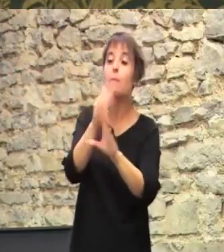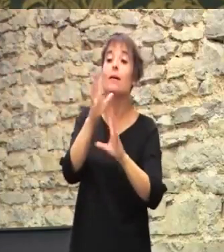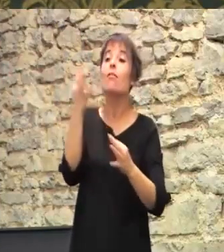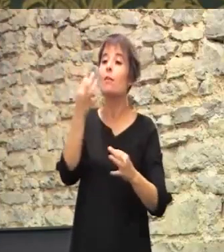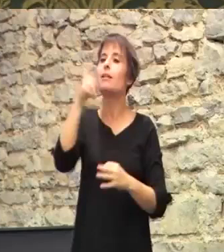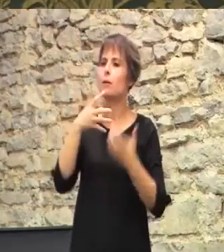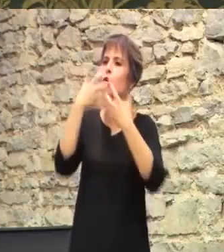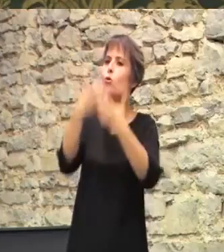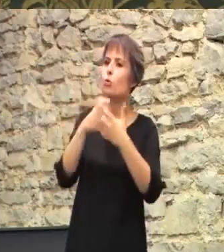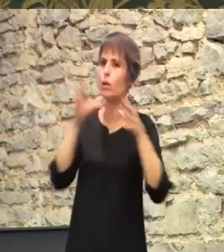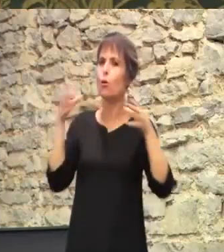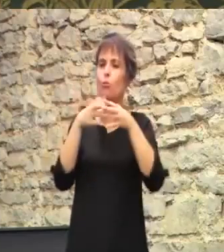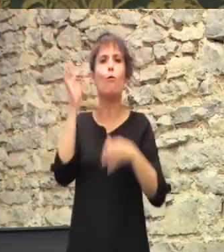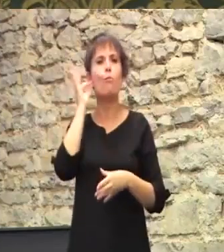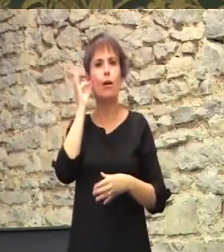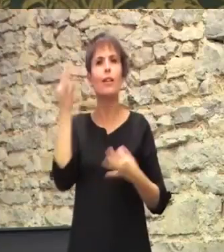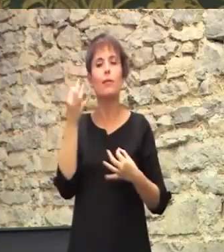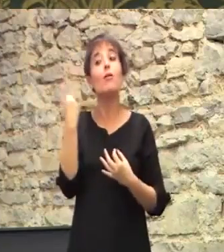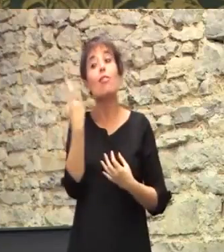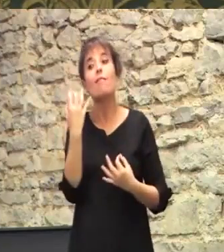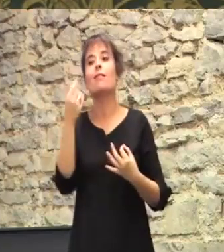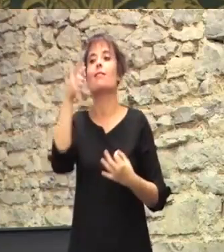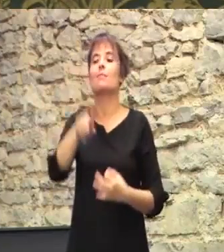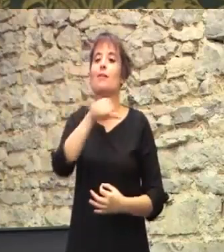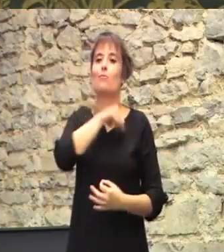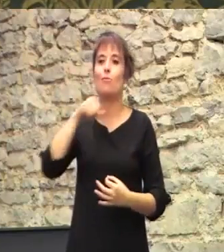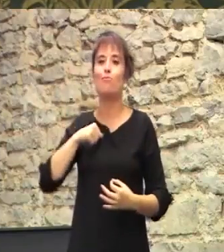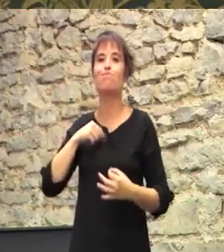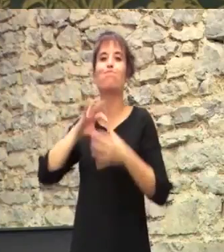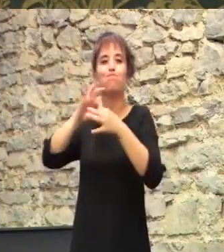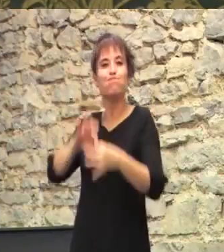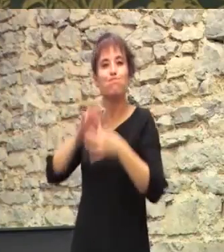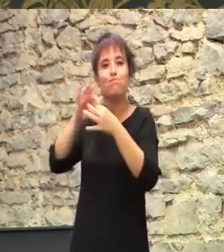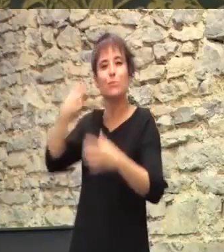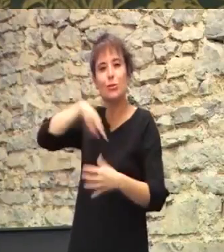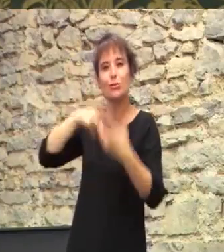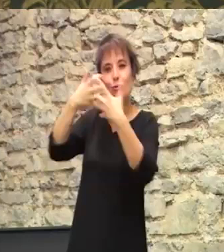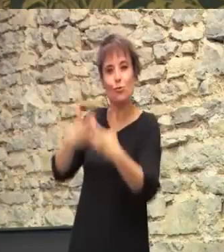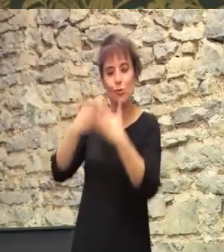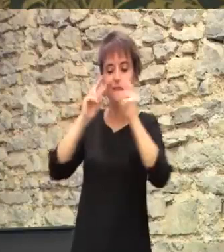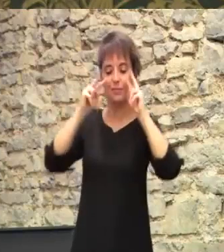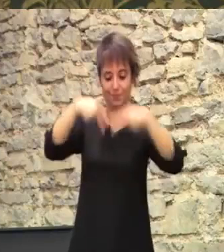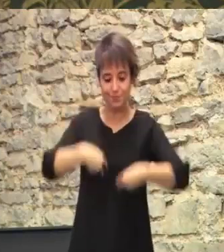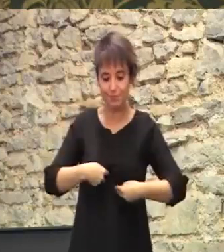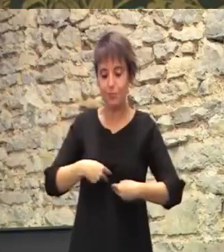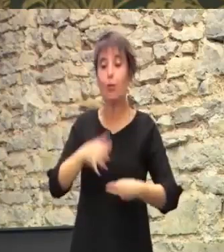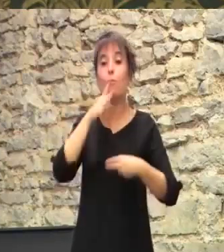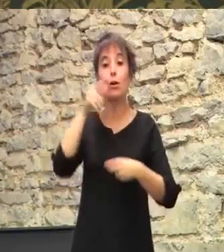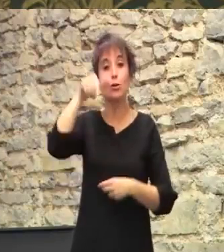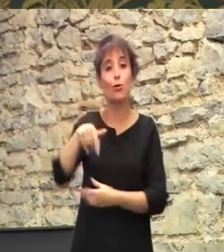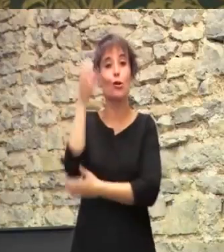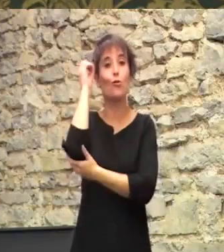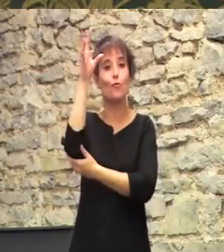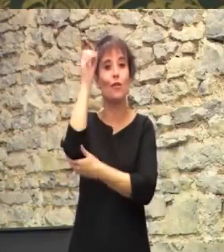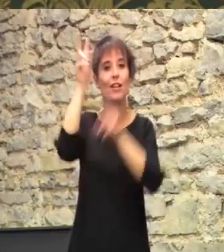individual que nos obliga a hurgar en nuestra propia subjetividad por eso y tal y como indica el título de la